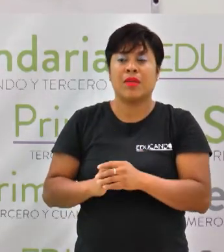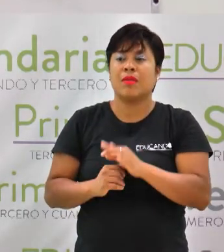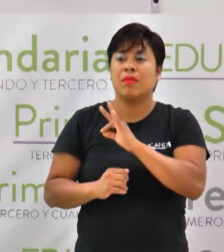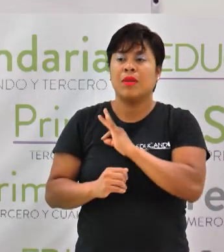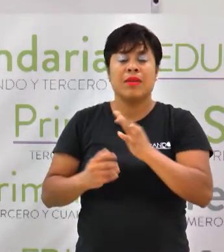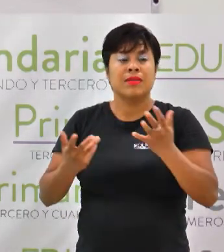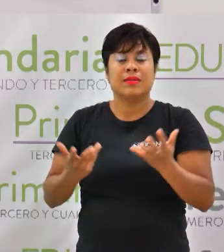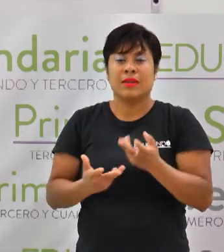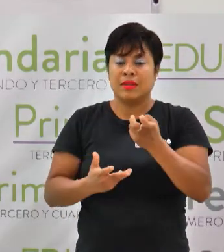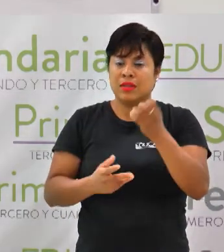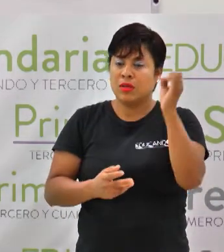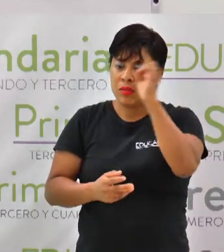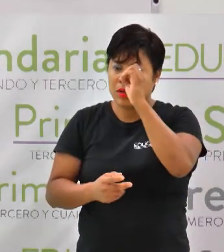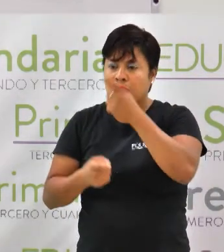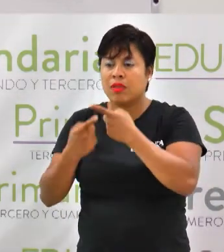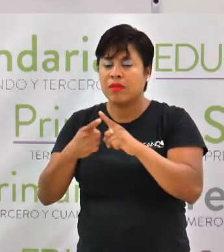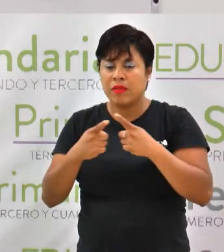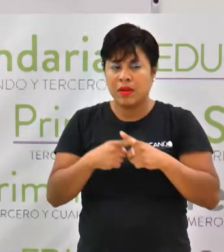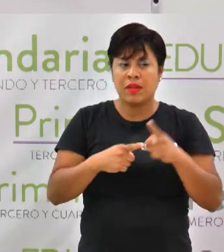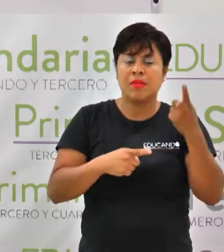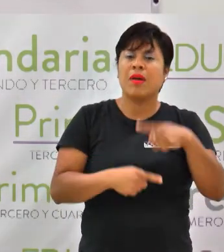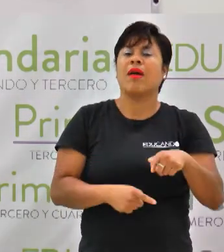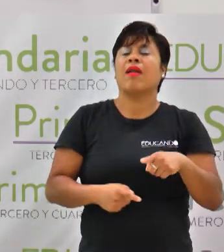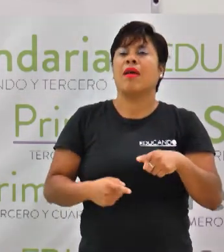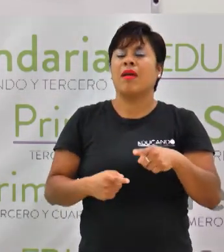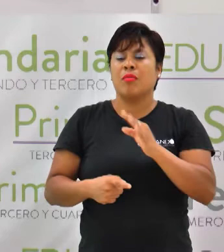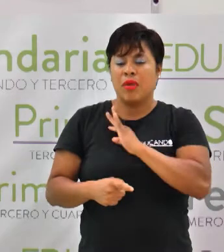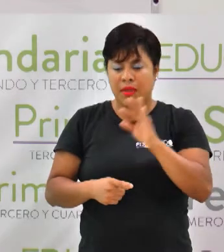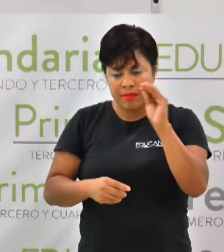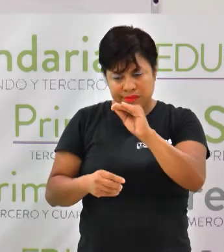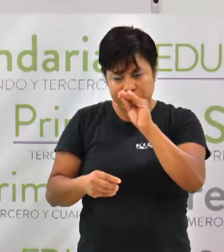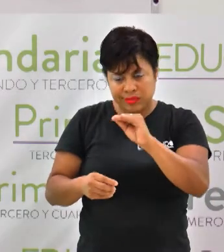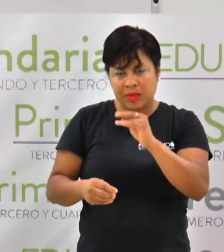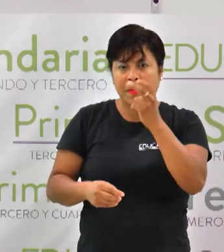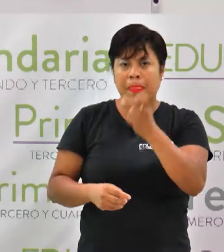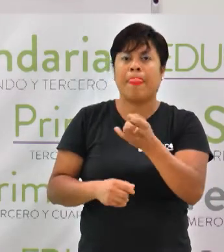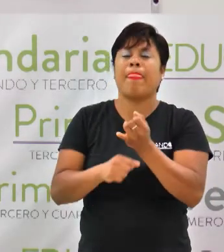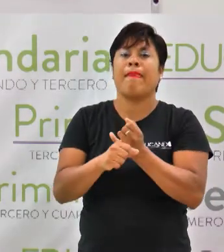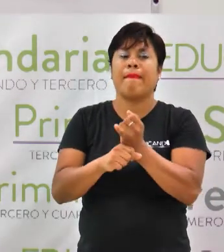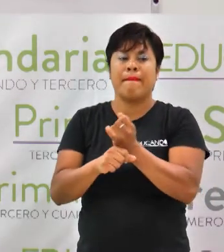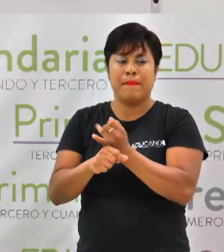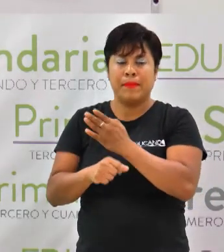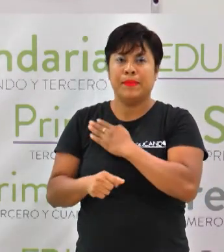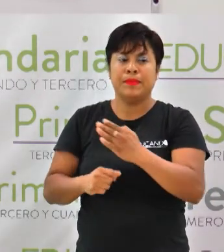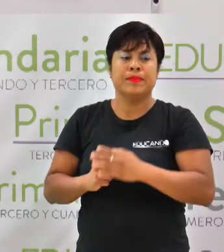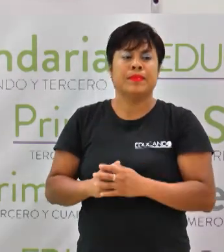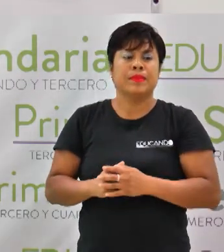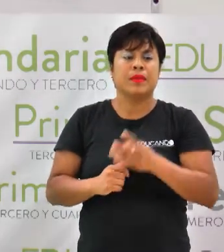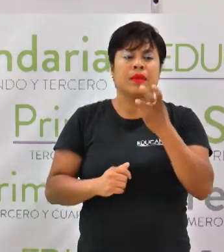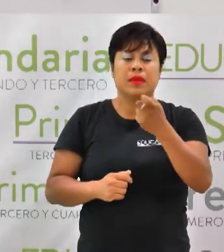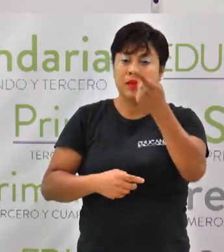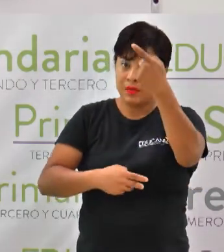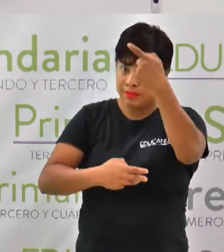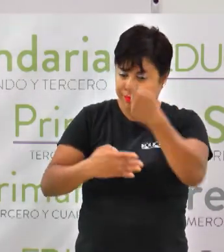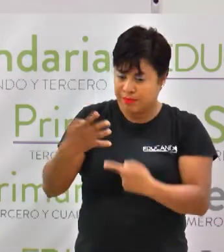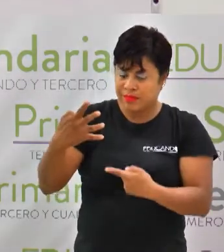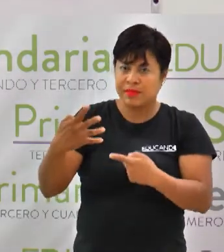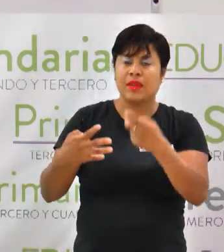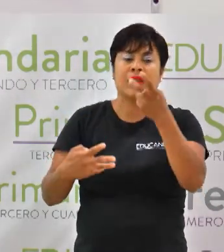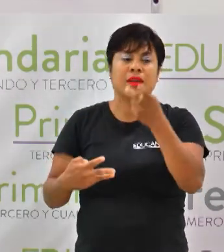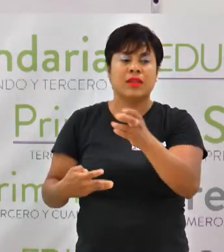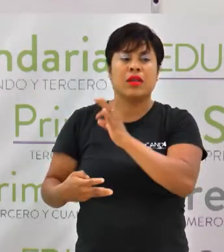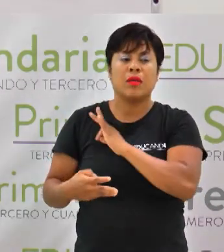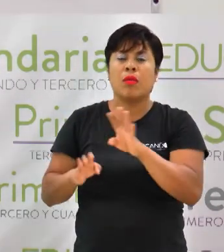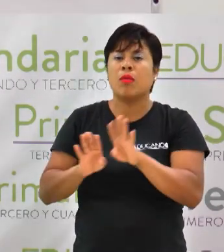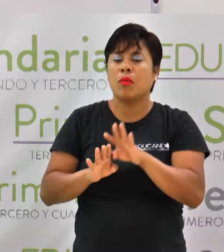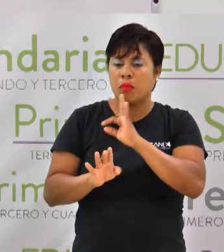es importante que consideres la opinión de tus padres para integrarlos en esta investigación. Bueno, estos son nuestros